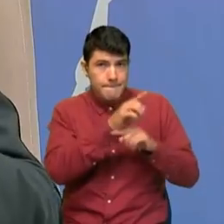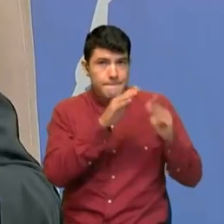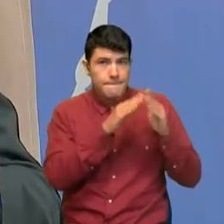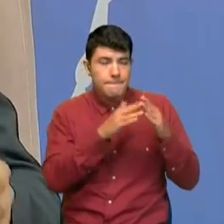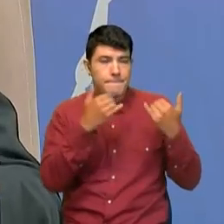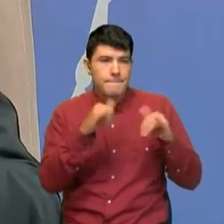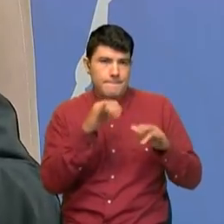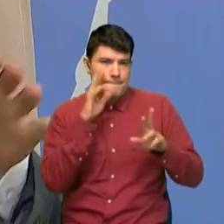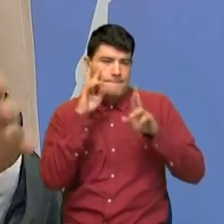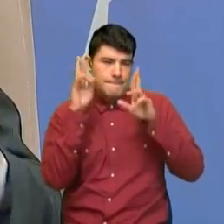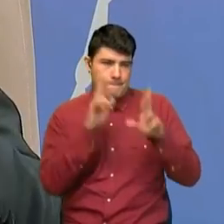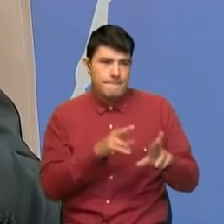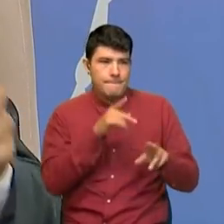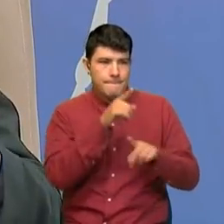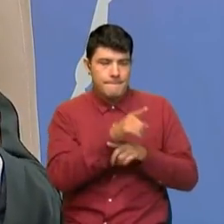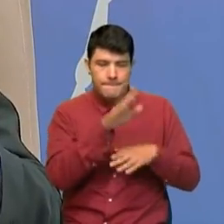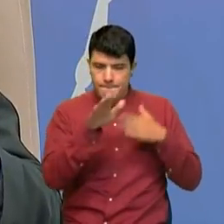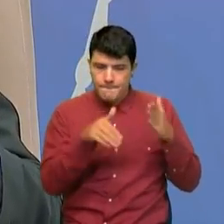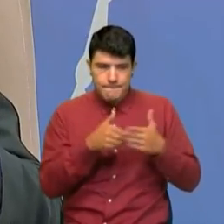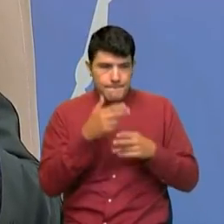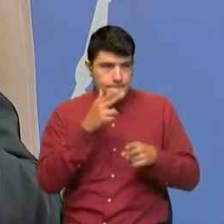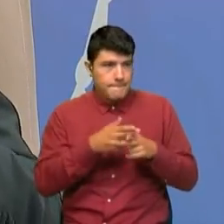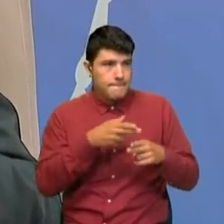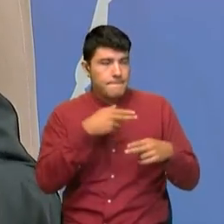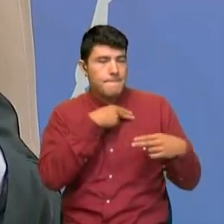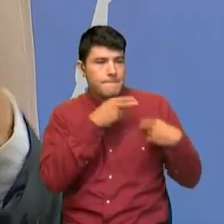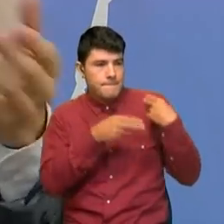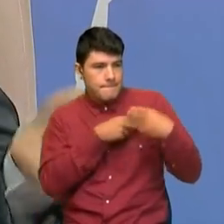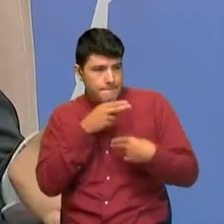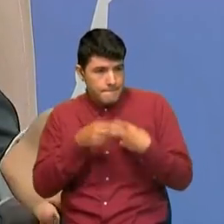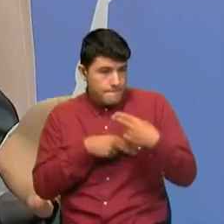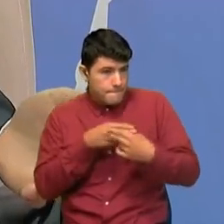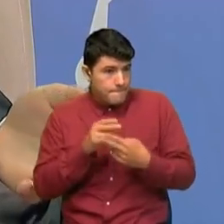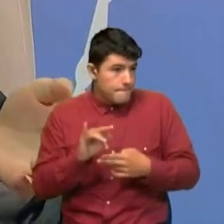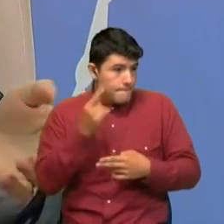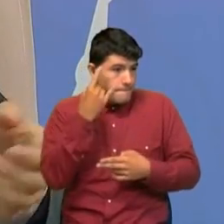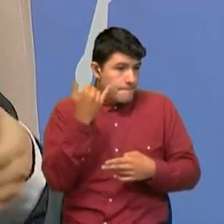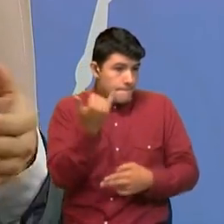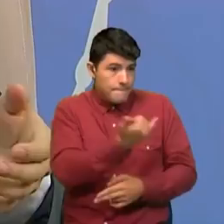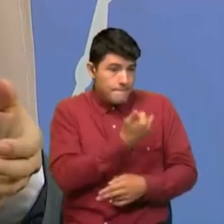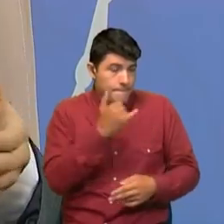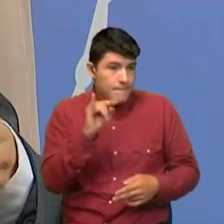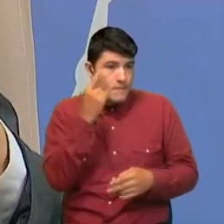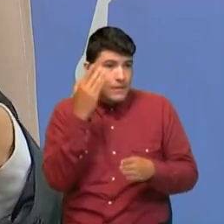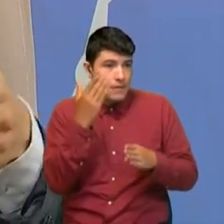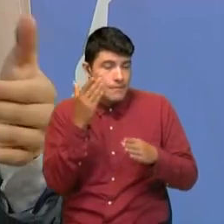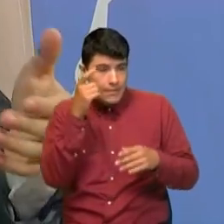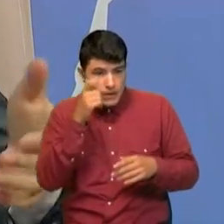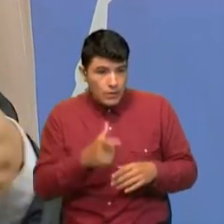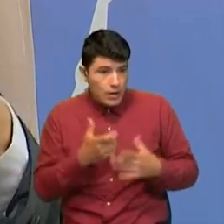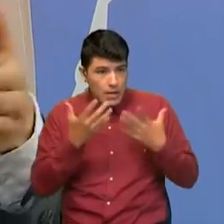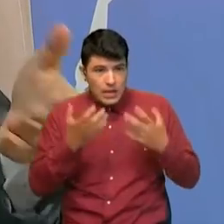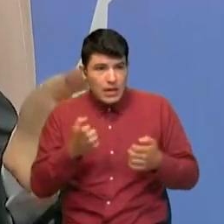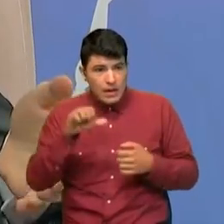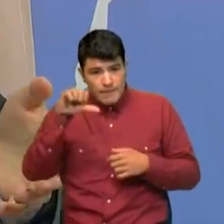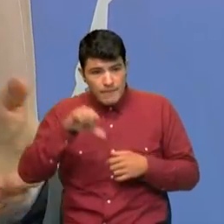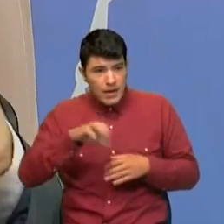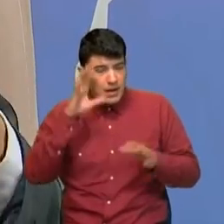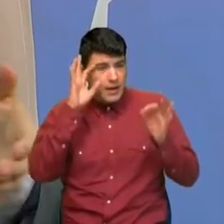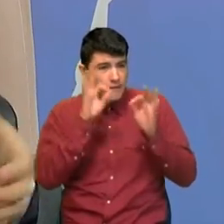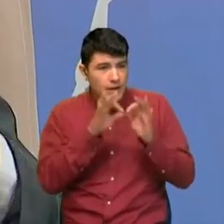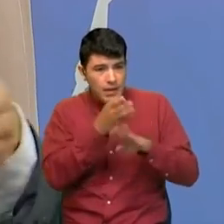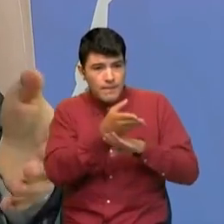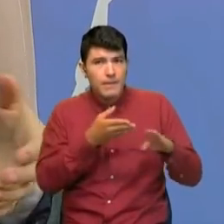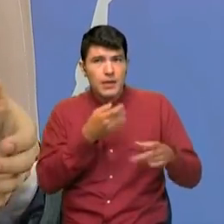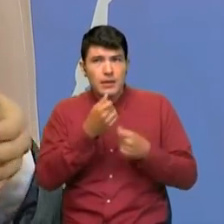instrumentos públicos y todo, ya todo aparezca a nombre de los herederos y si se presenta alguna persona que quiere de mala fe cobrar algún dinero